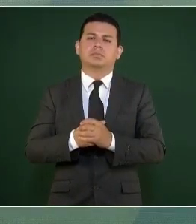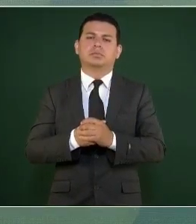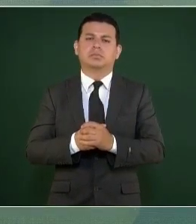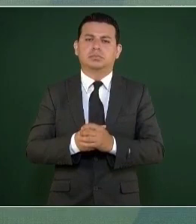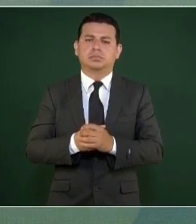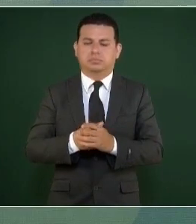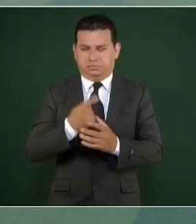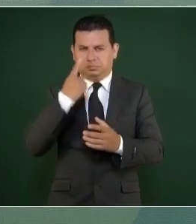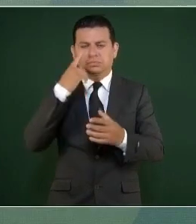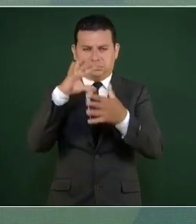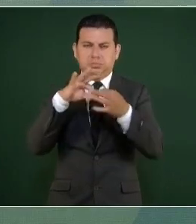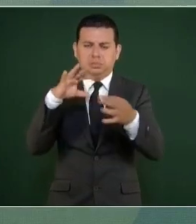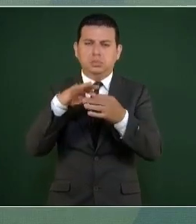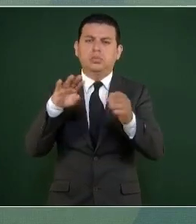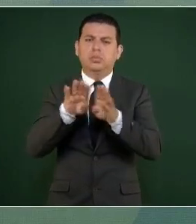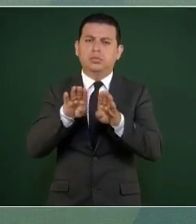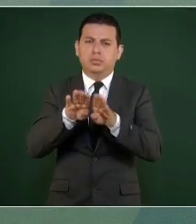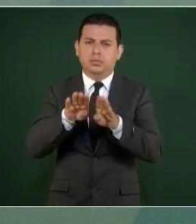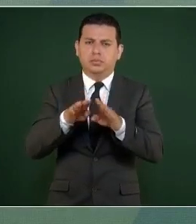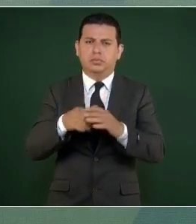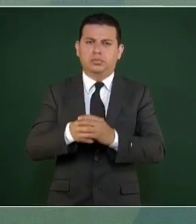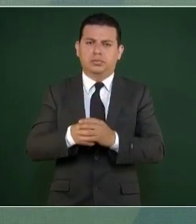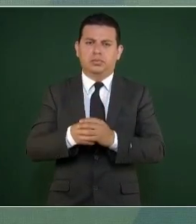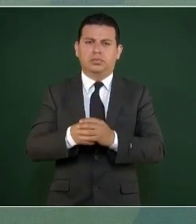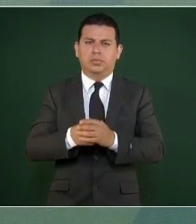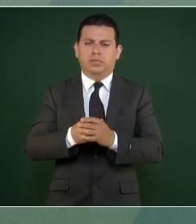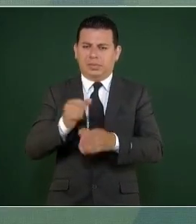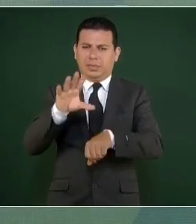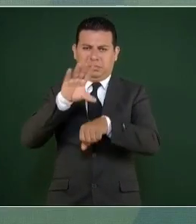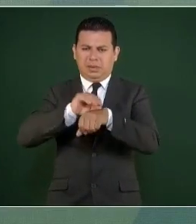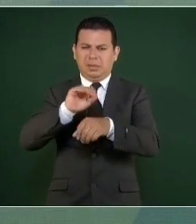les explico de que era una concesión